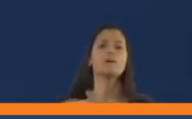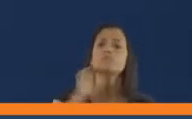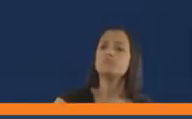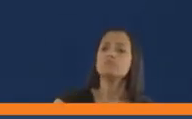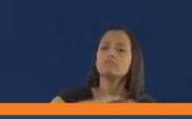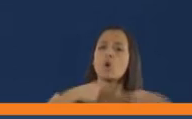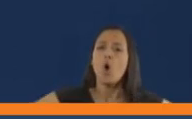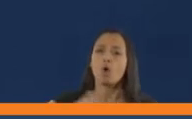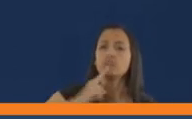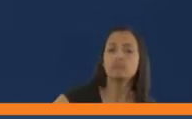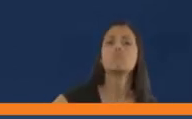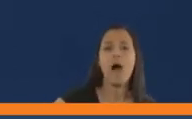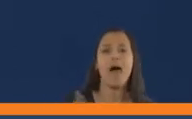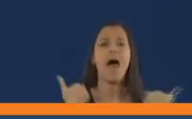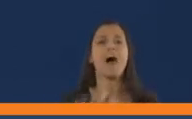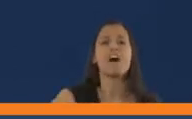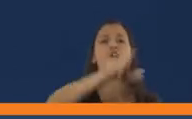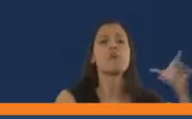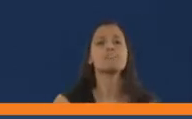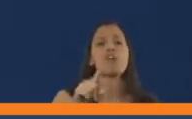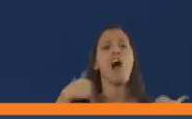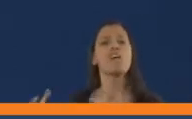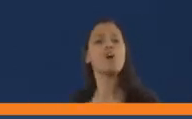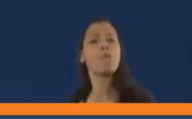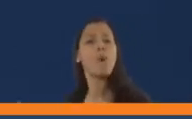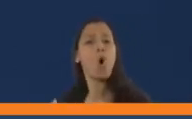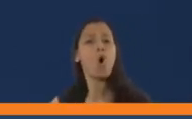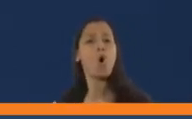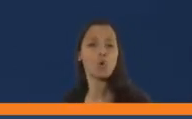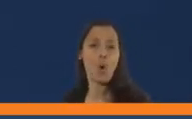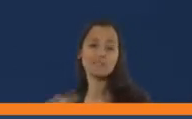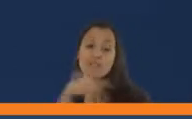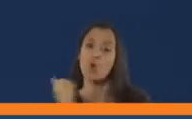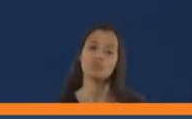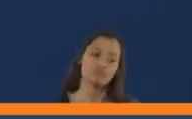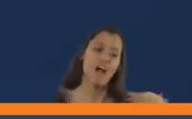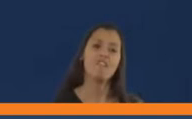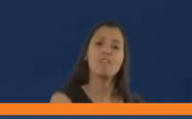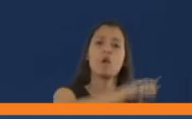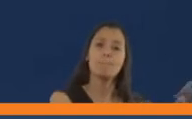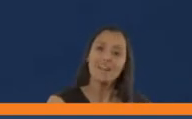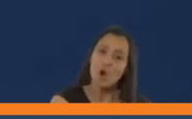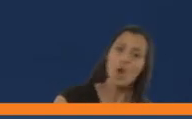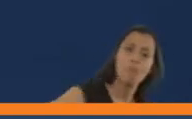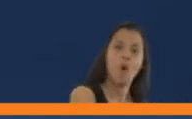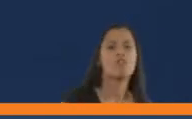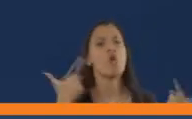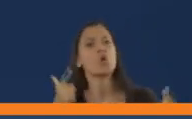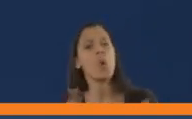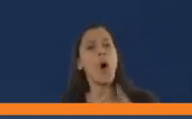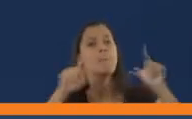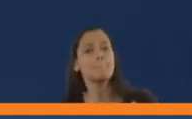beneficio del conjunto de la población y no de unos pocos no hay teorema del